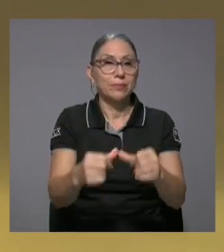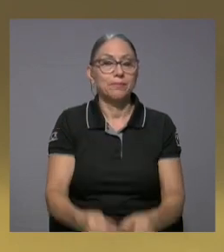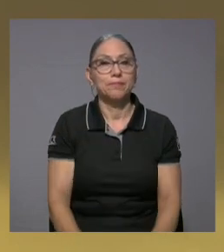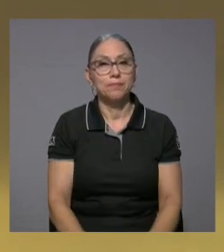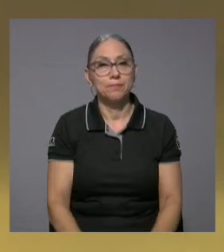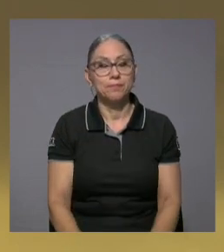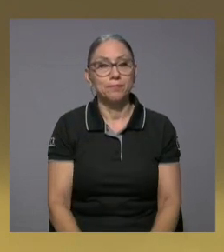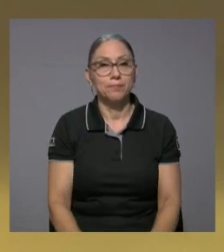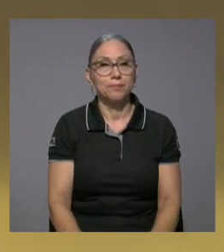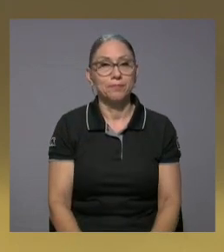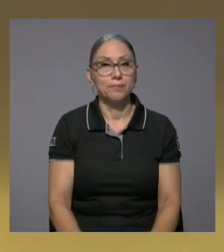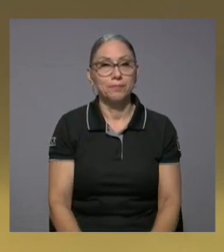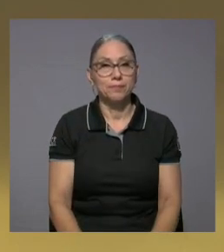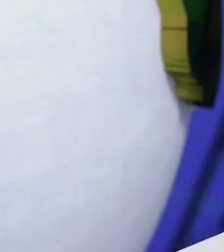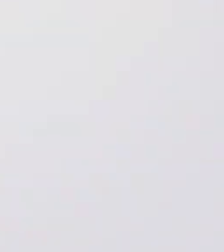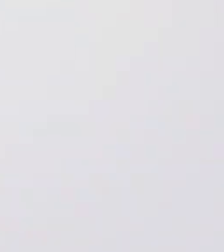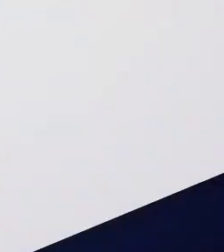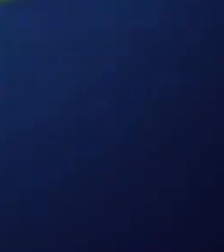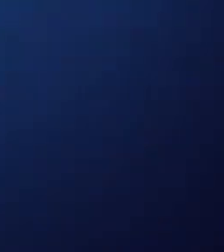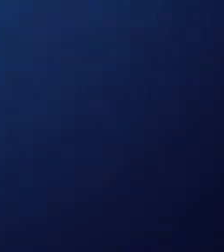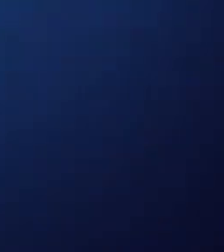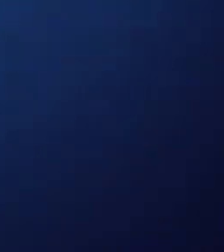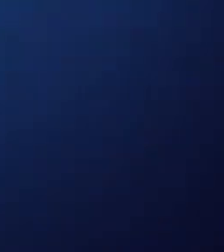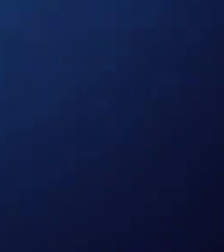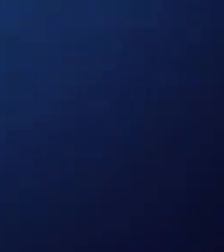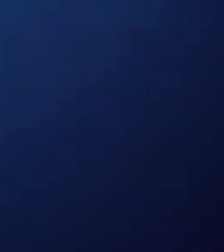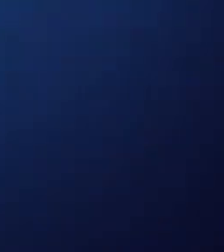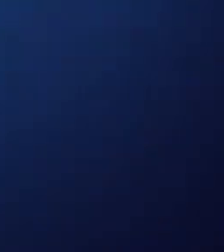hagamos. Regresamos.